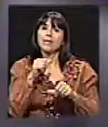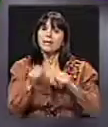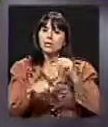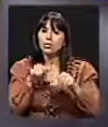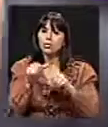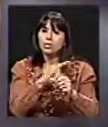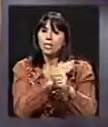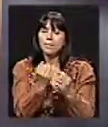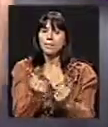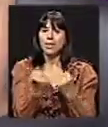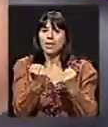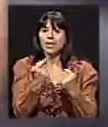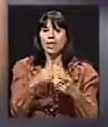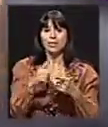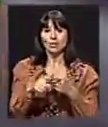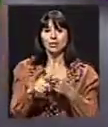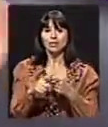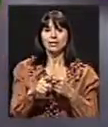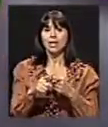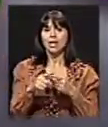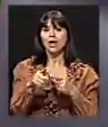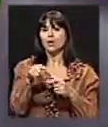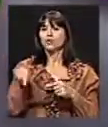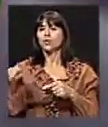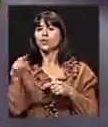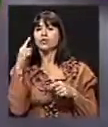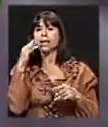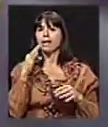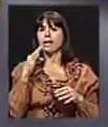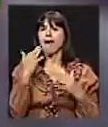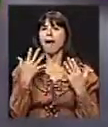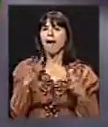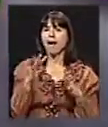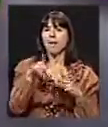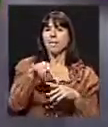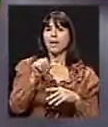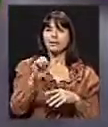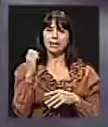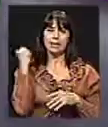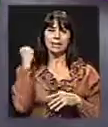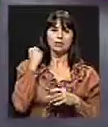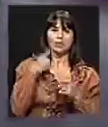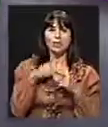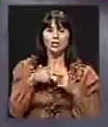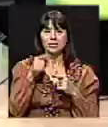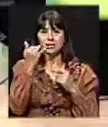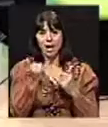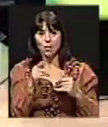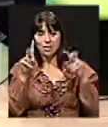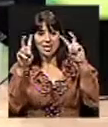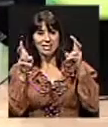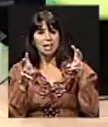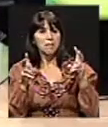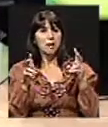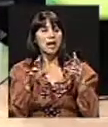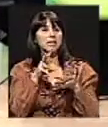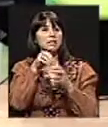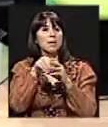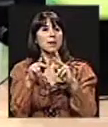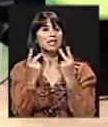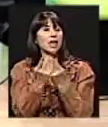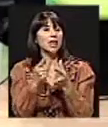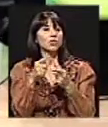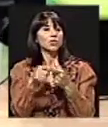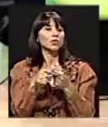Entonces, ahora como el PACE nos traicionó, entonces el tema se vuelve un tema partidario y más bien nosotros no vamos a darle pelota, por decirlo de alguna manera,